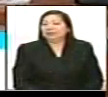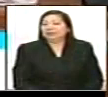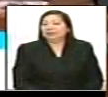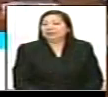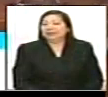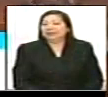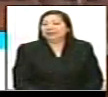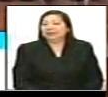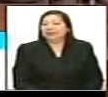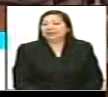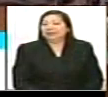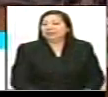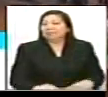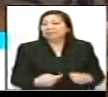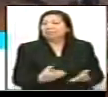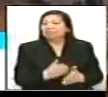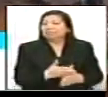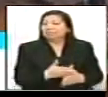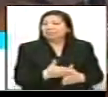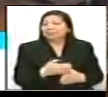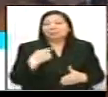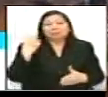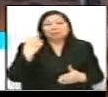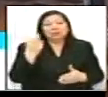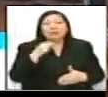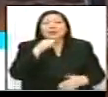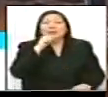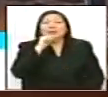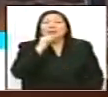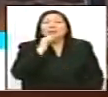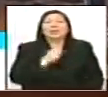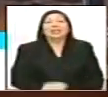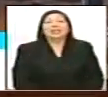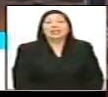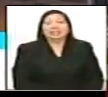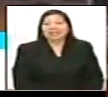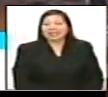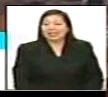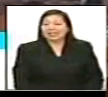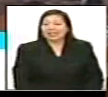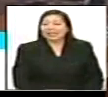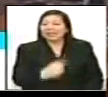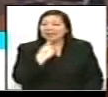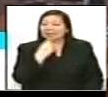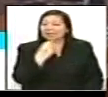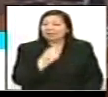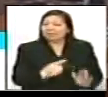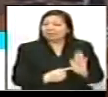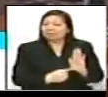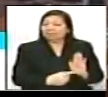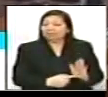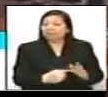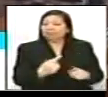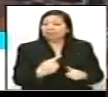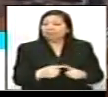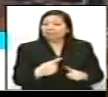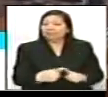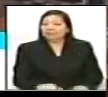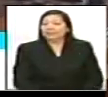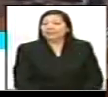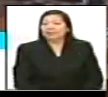los que competen a la participación política de las mujeres. Es cierto que se va a presentar una serie